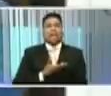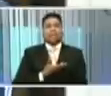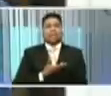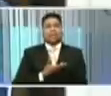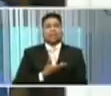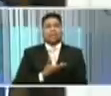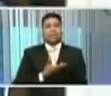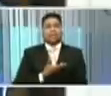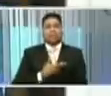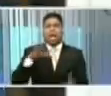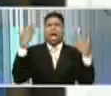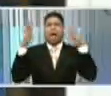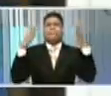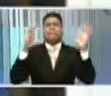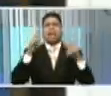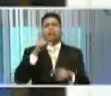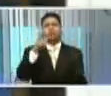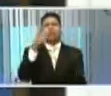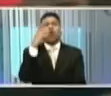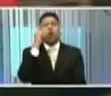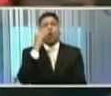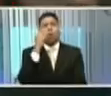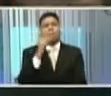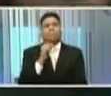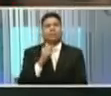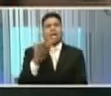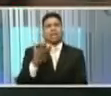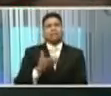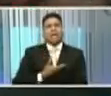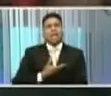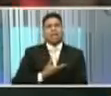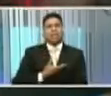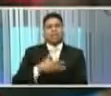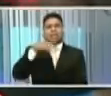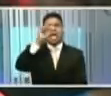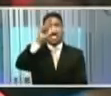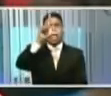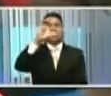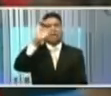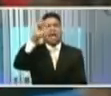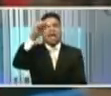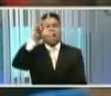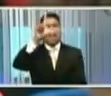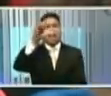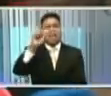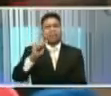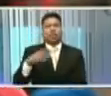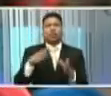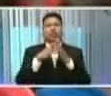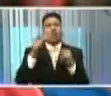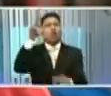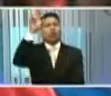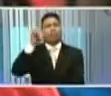a este camarada que está en las calles movilizado todos los días en defensa de la revolución y el socialismo.